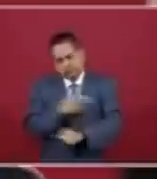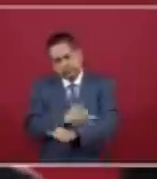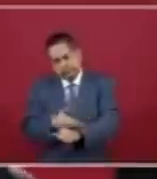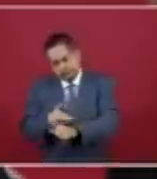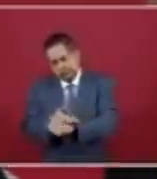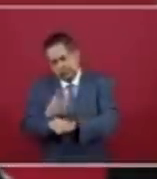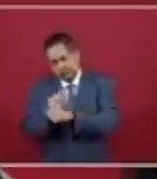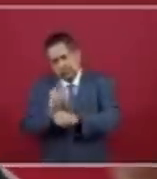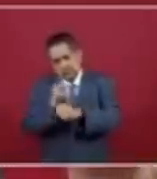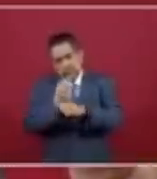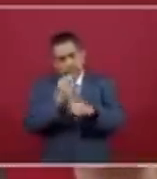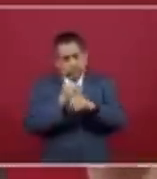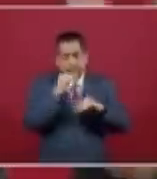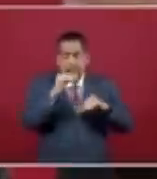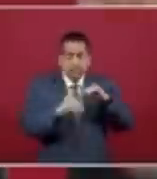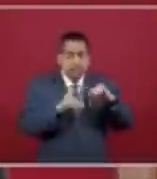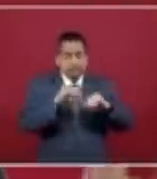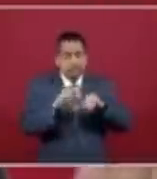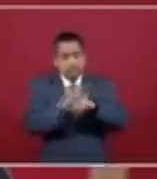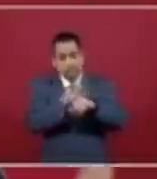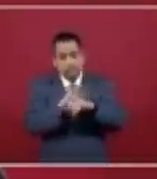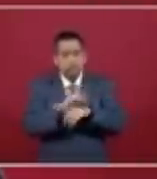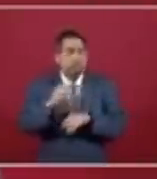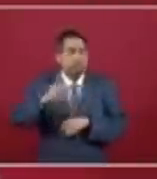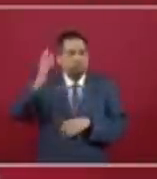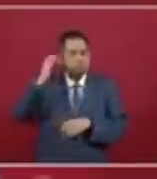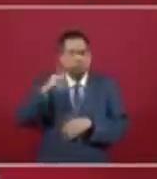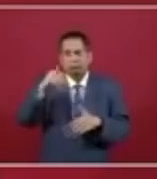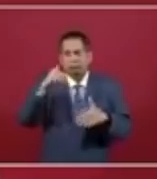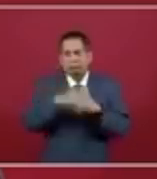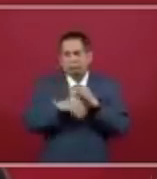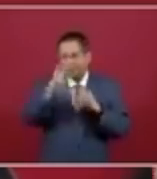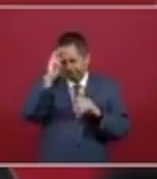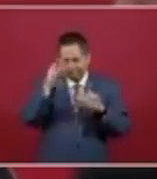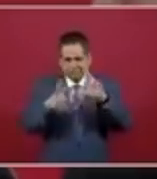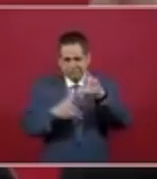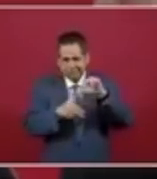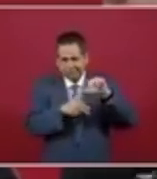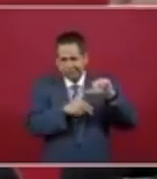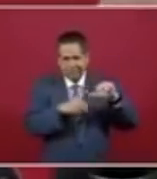de reconstrucción, porque fue muy afectada por el huracán.